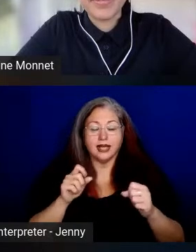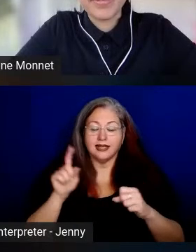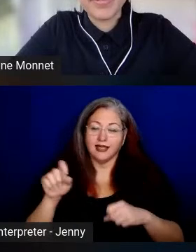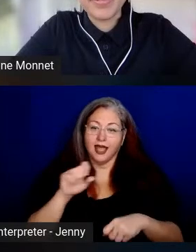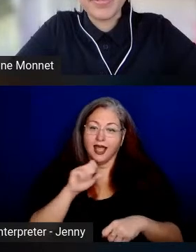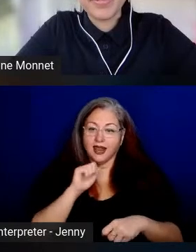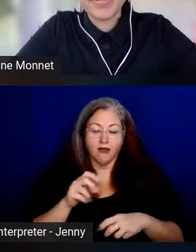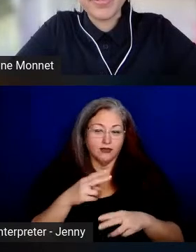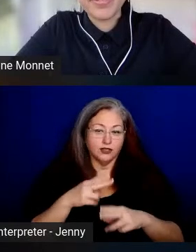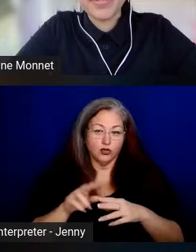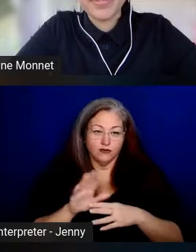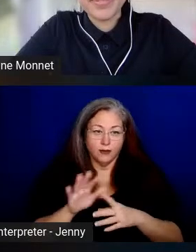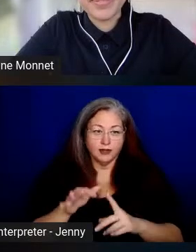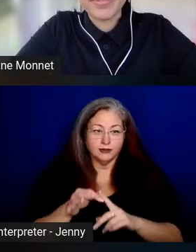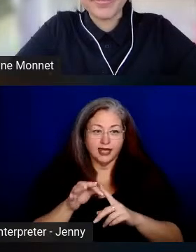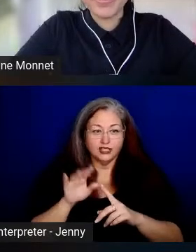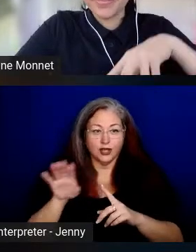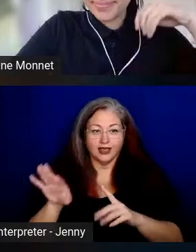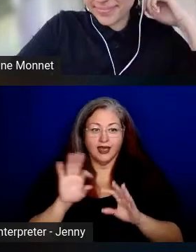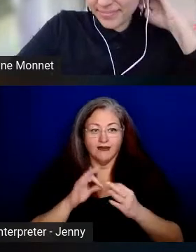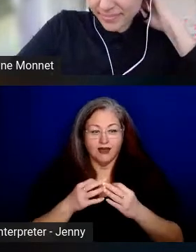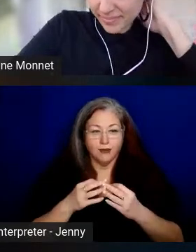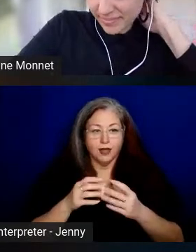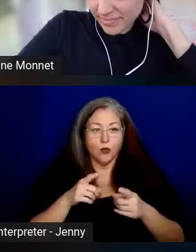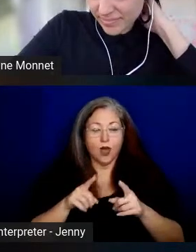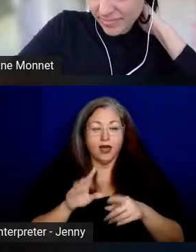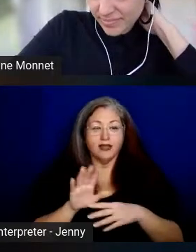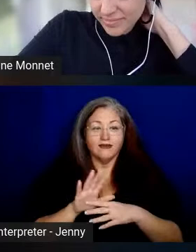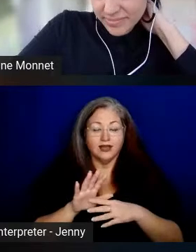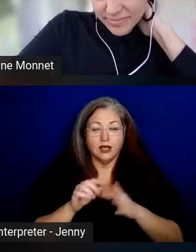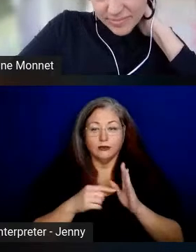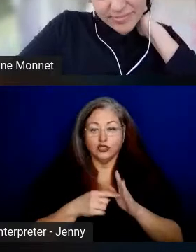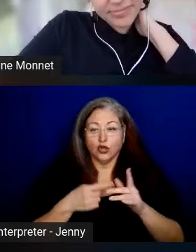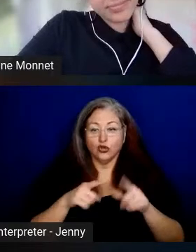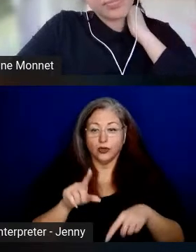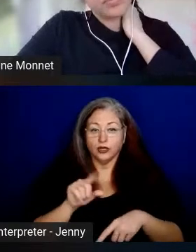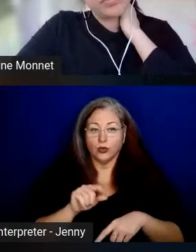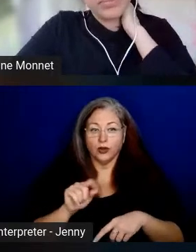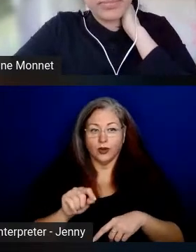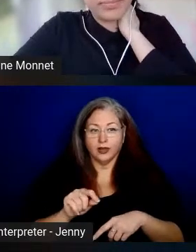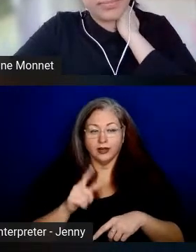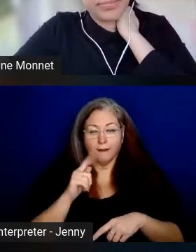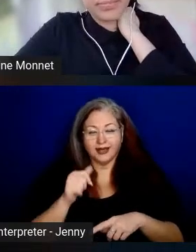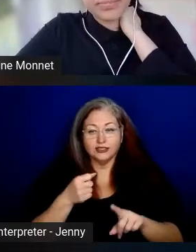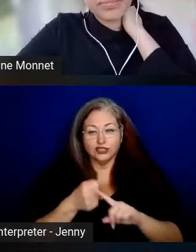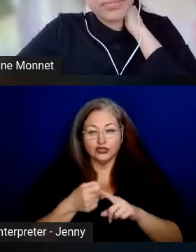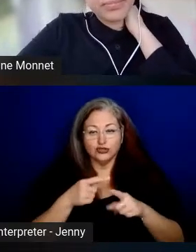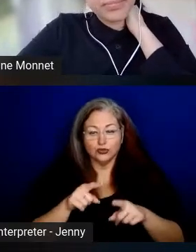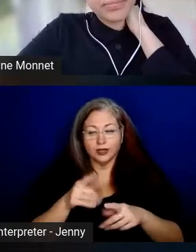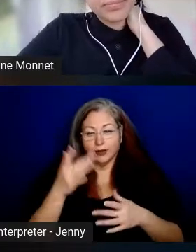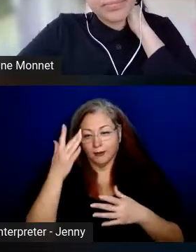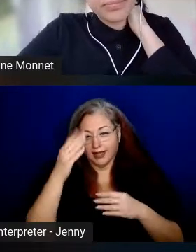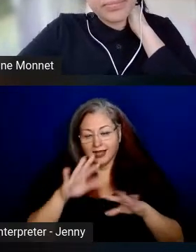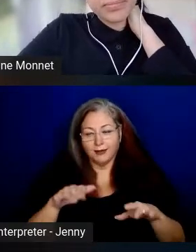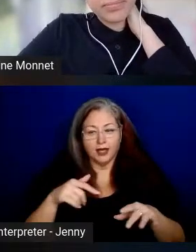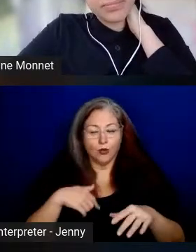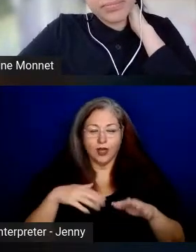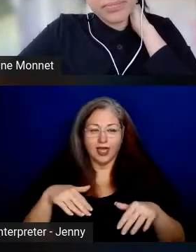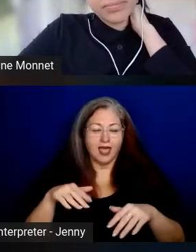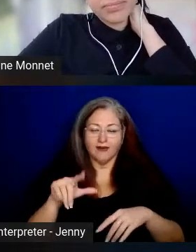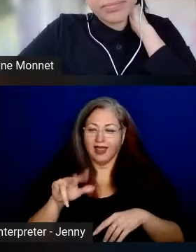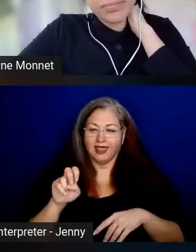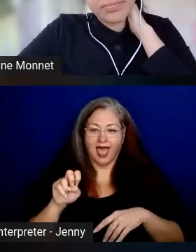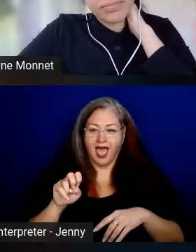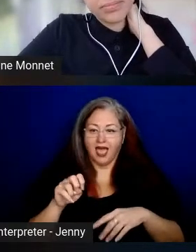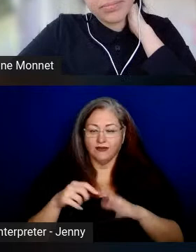short, especially the family. And while the film premiered in 2020, because it hit during the pandemic, we haven't been able to have a live screening